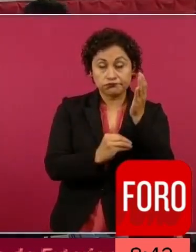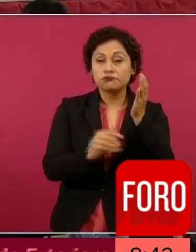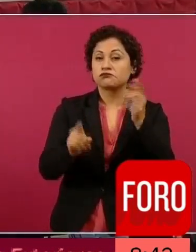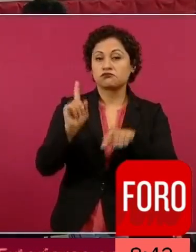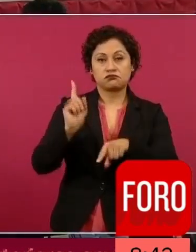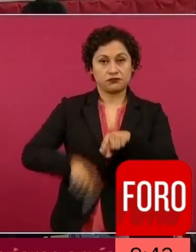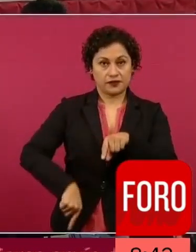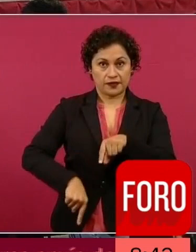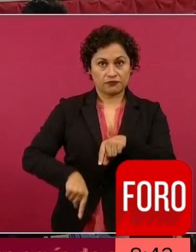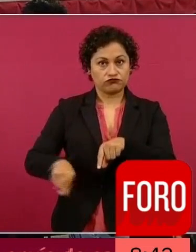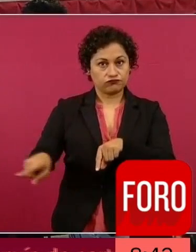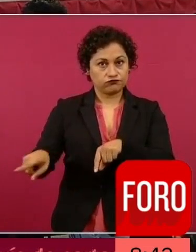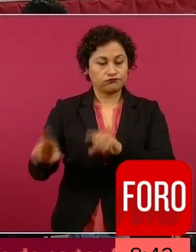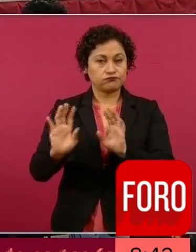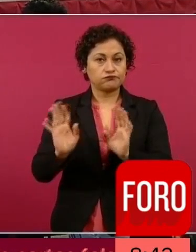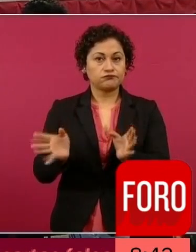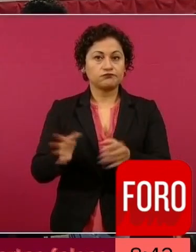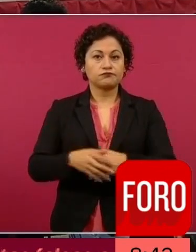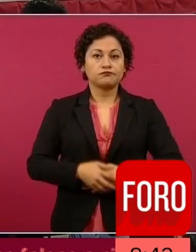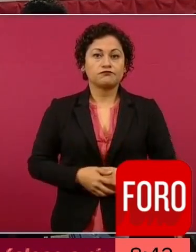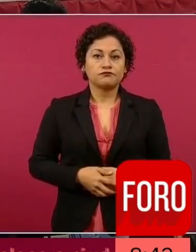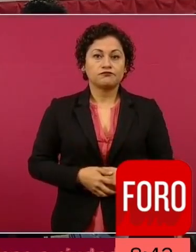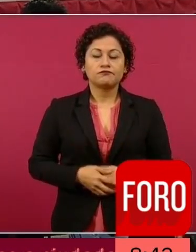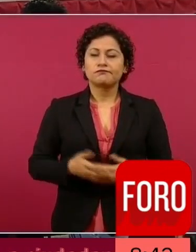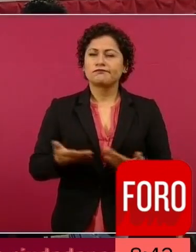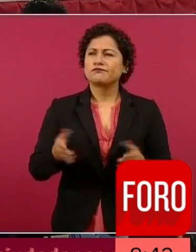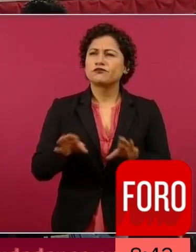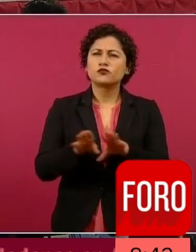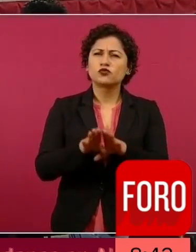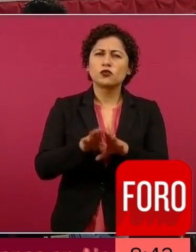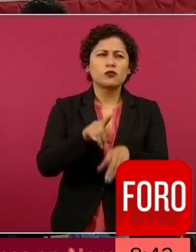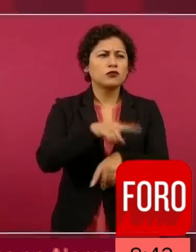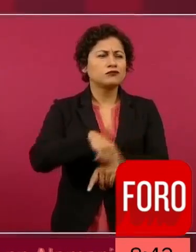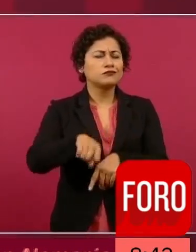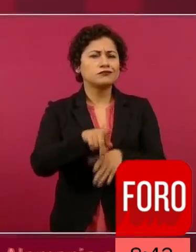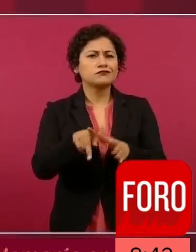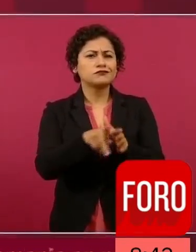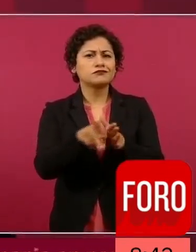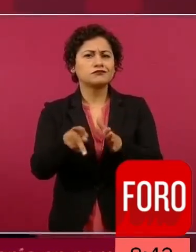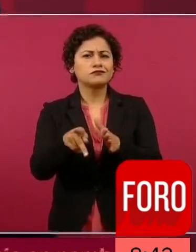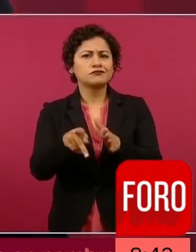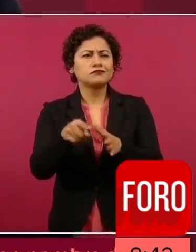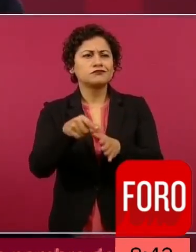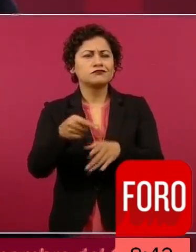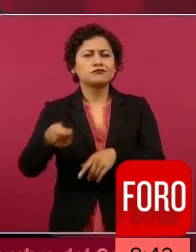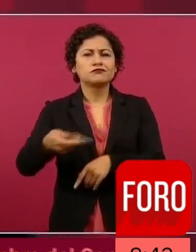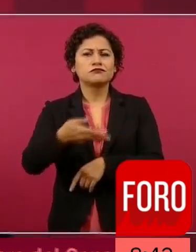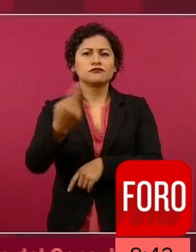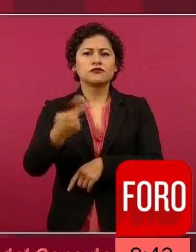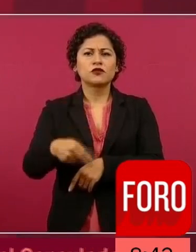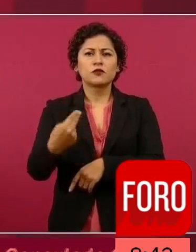como le llaman en el periodismo, el duende.